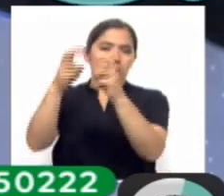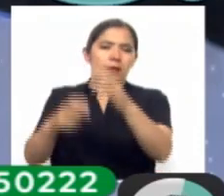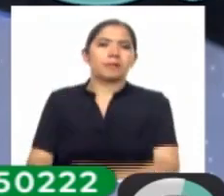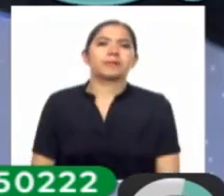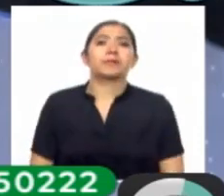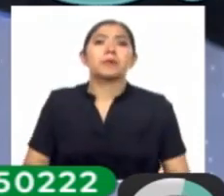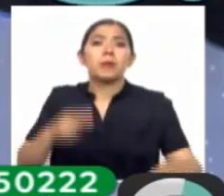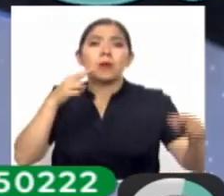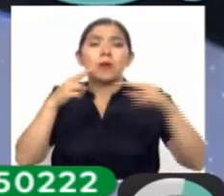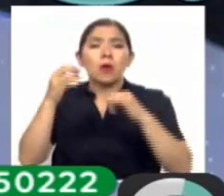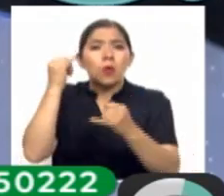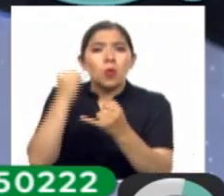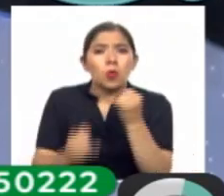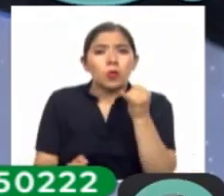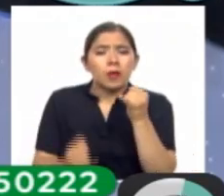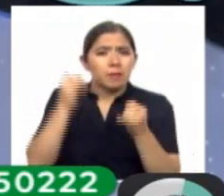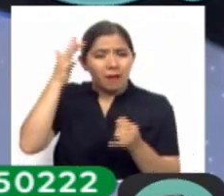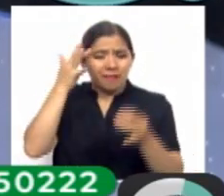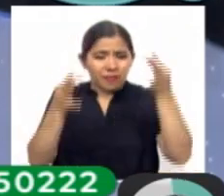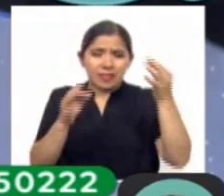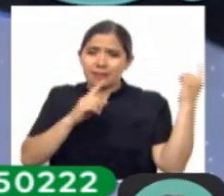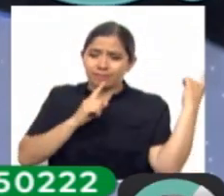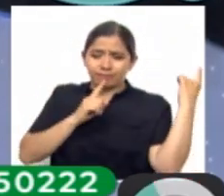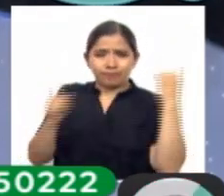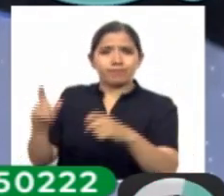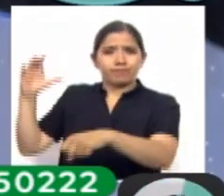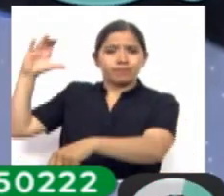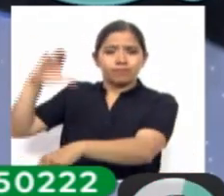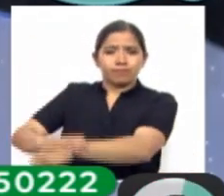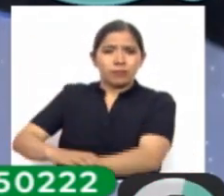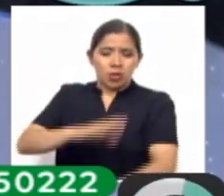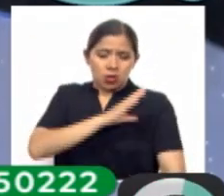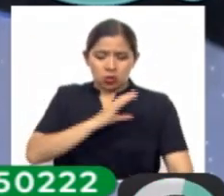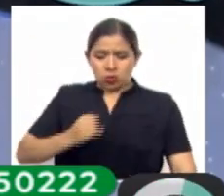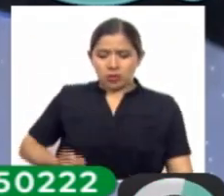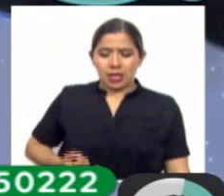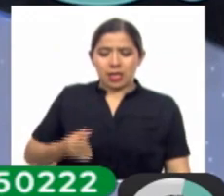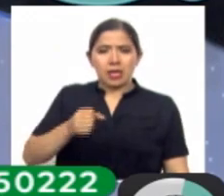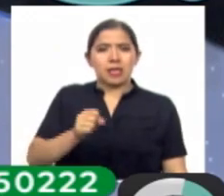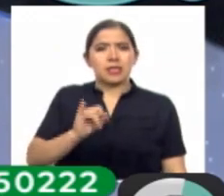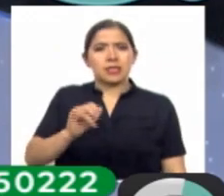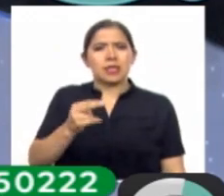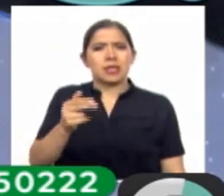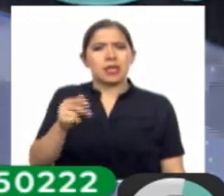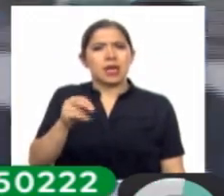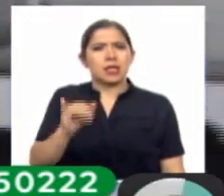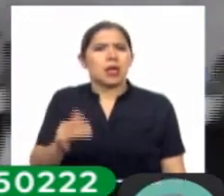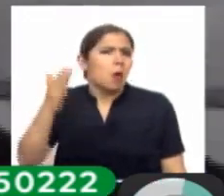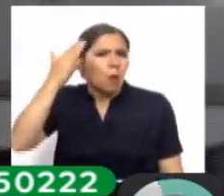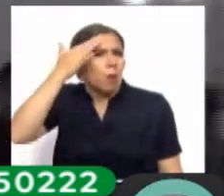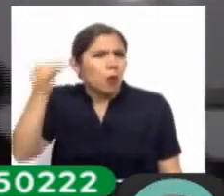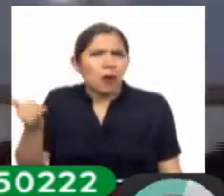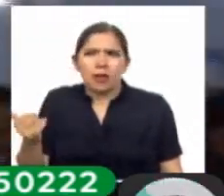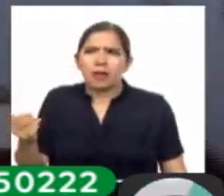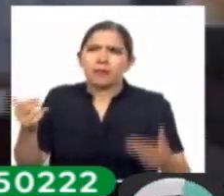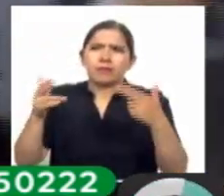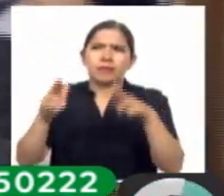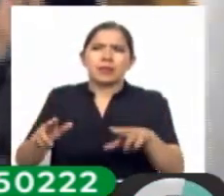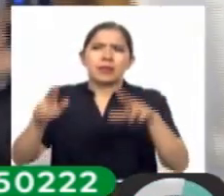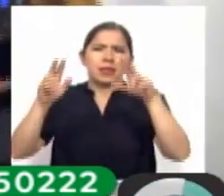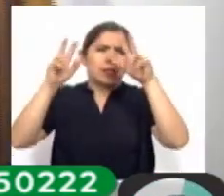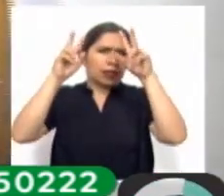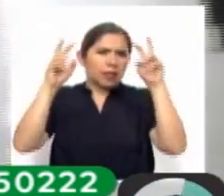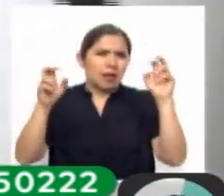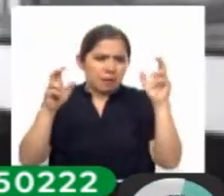De último momento, la Fiscalía ordena la aprehensión del concejal Fabián Ciñani, esto por los hechos relacionados